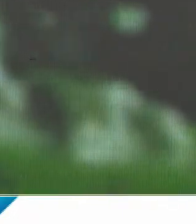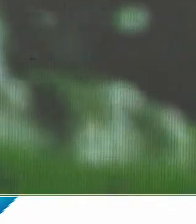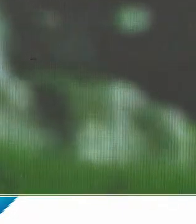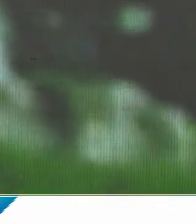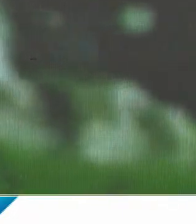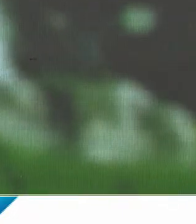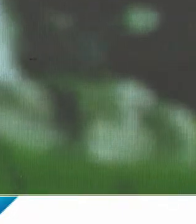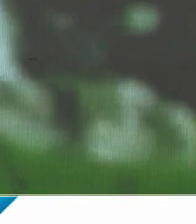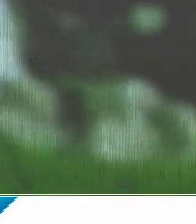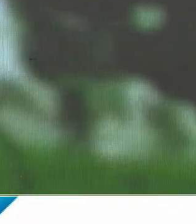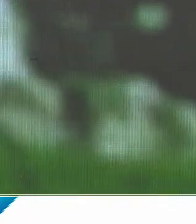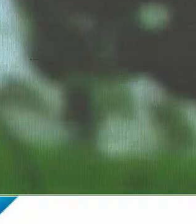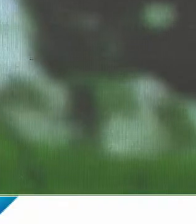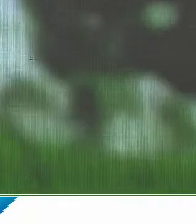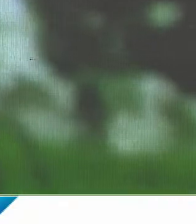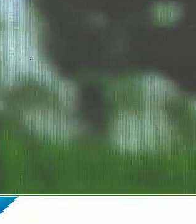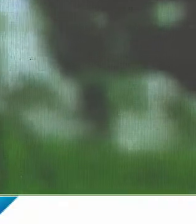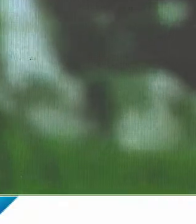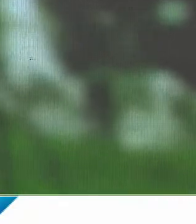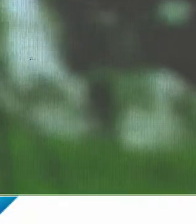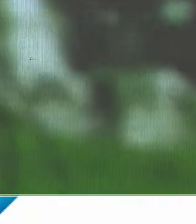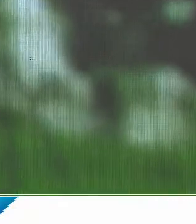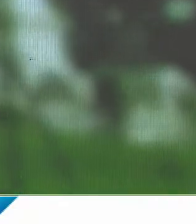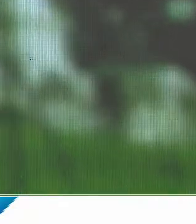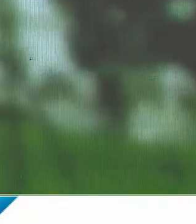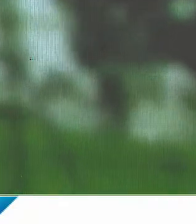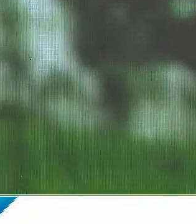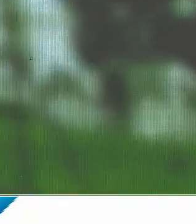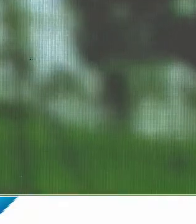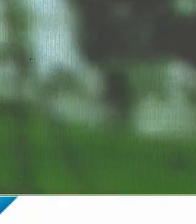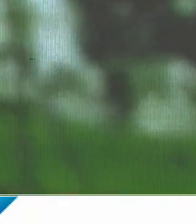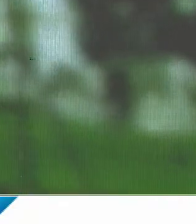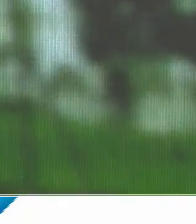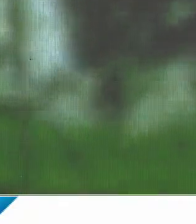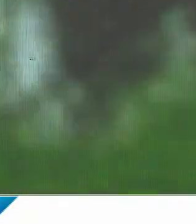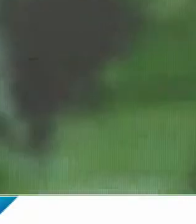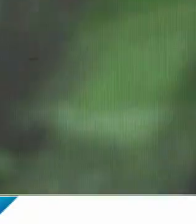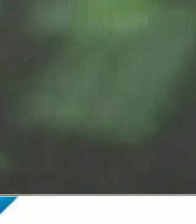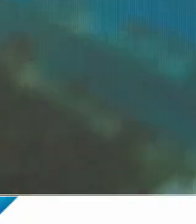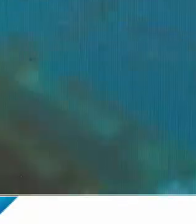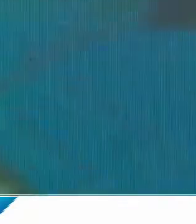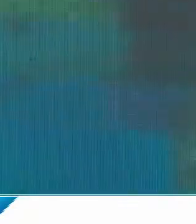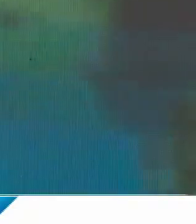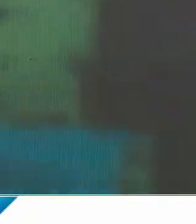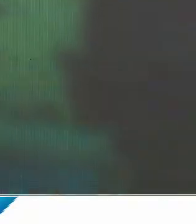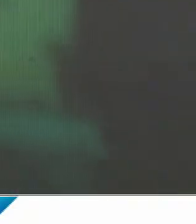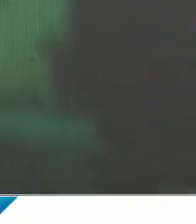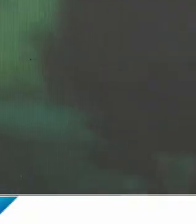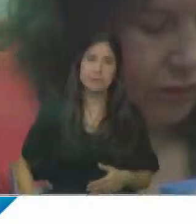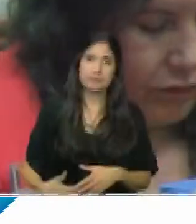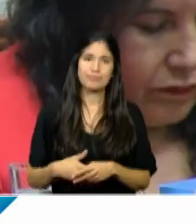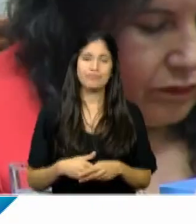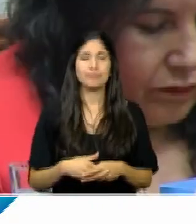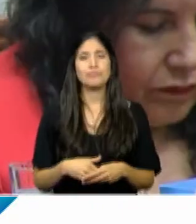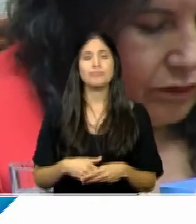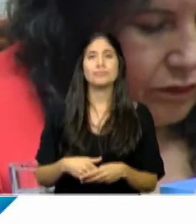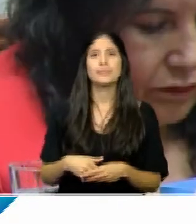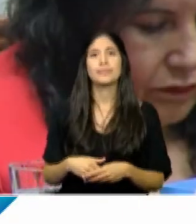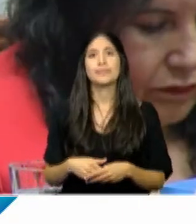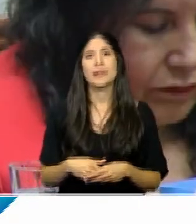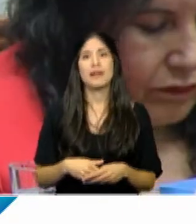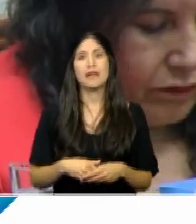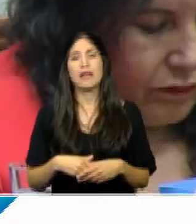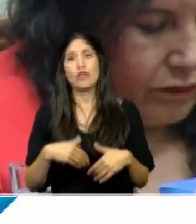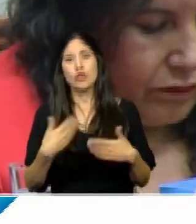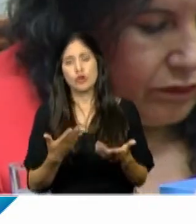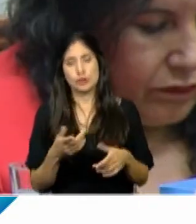ficha limpia y presentó un dictamen de rechazo. El diputado Cristian Castillo así lo defendía. Esta ley